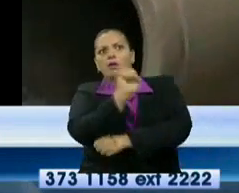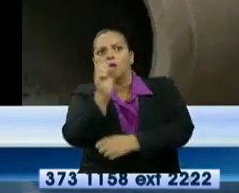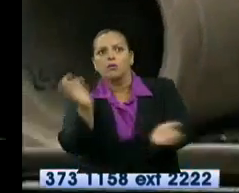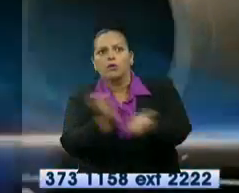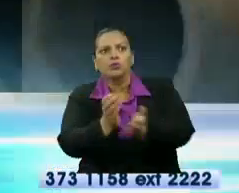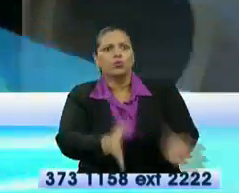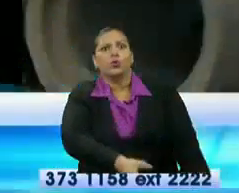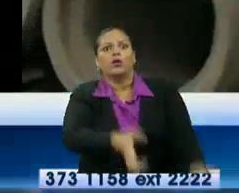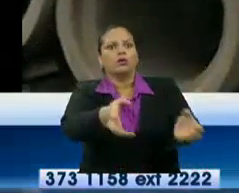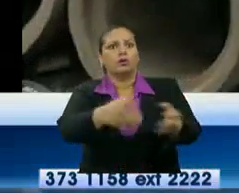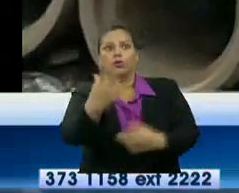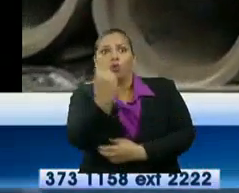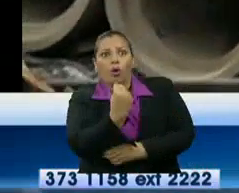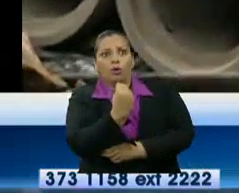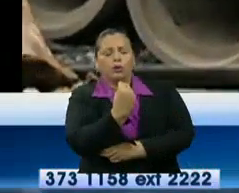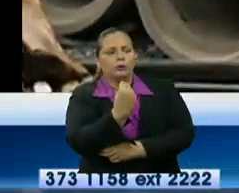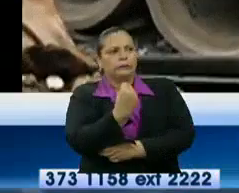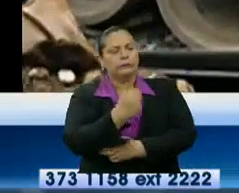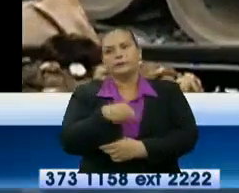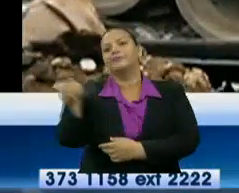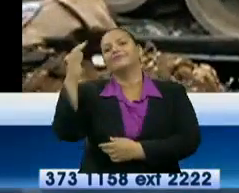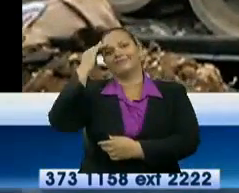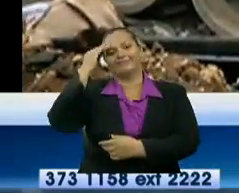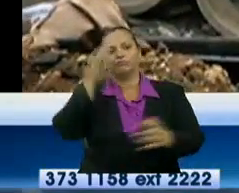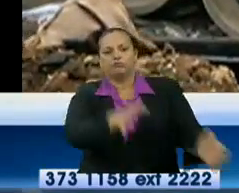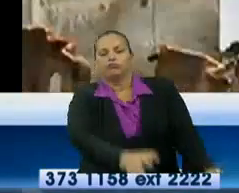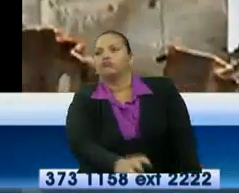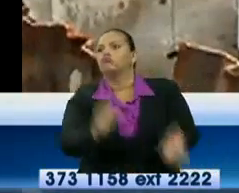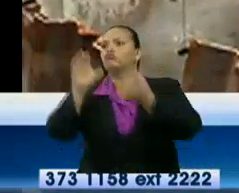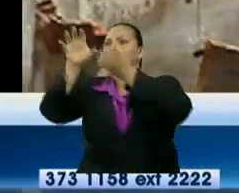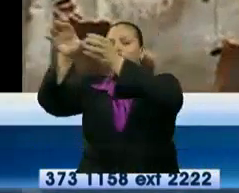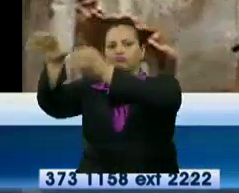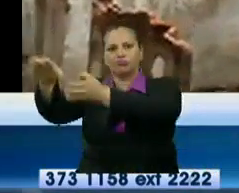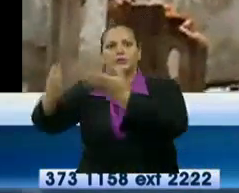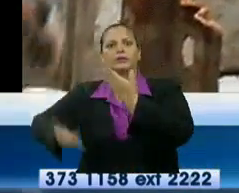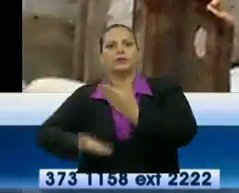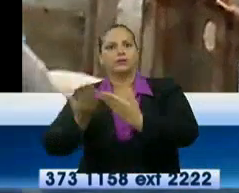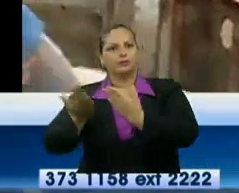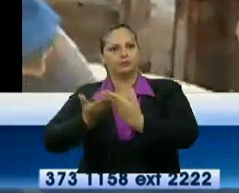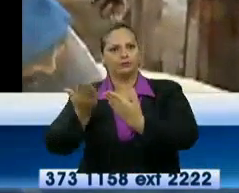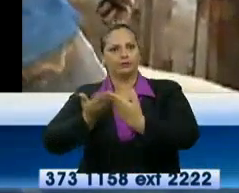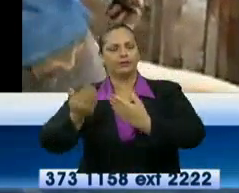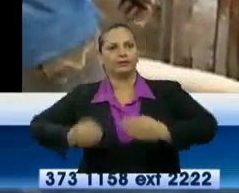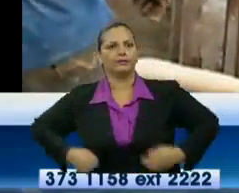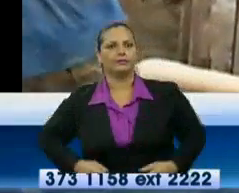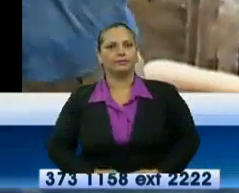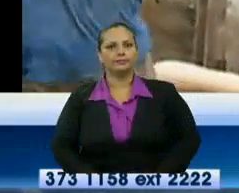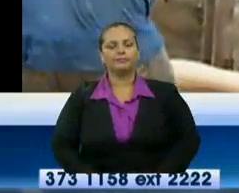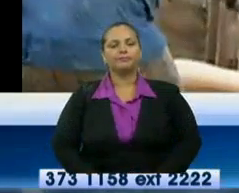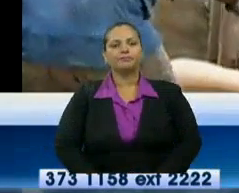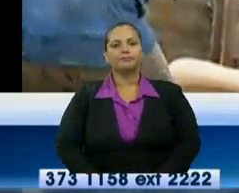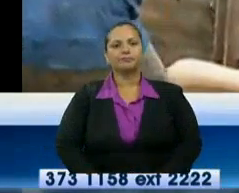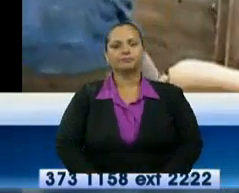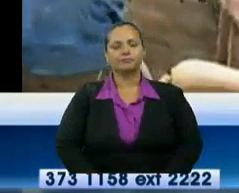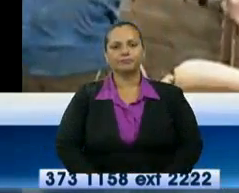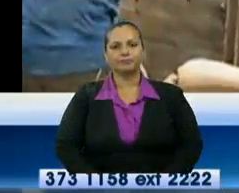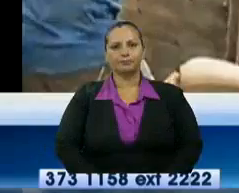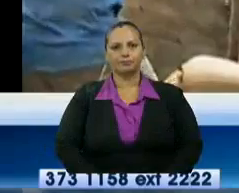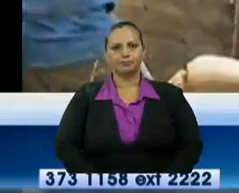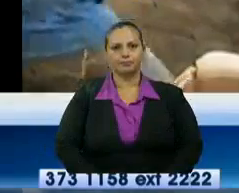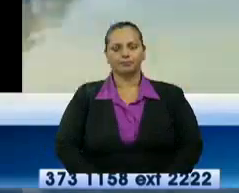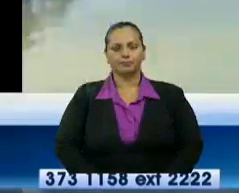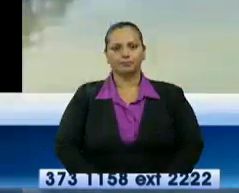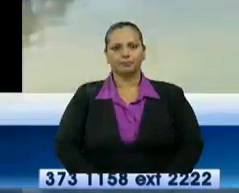su parte, Interagua ejecuta la colocación de 9 válvulas Tyflex en zonas vulnerables cercanas a los ramales del Estero